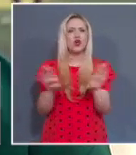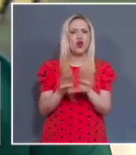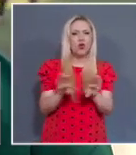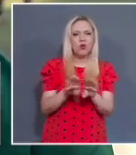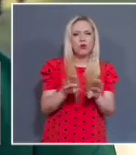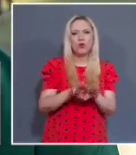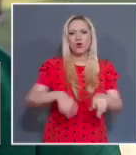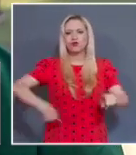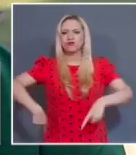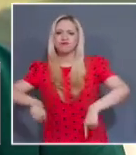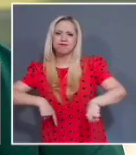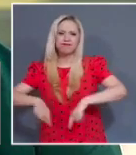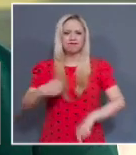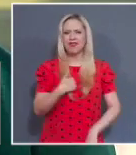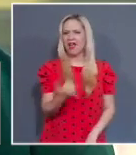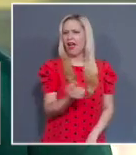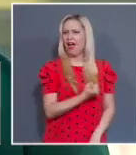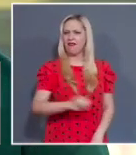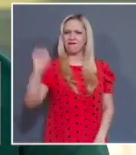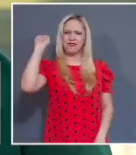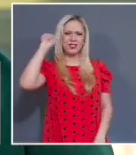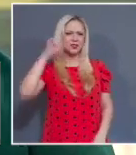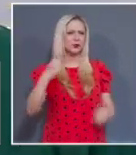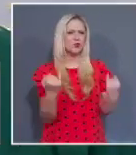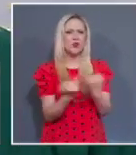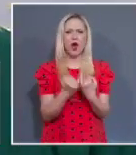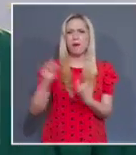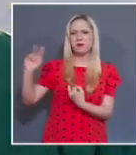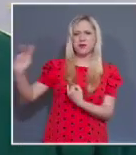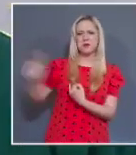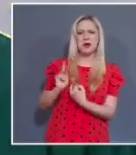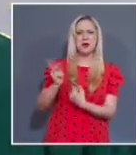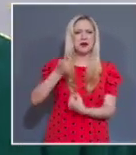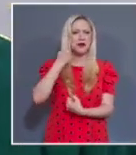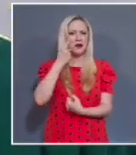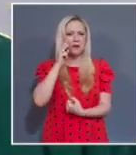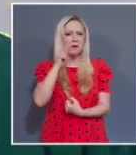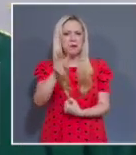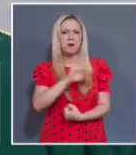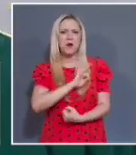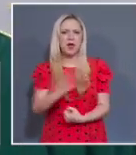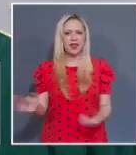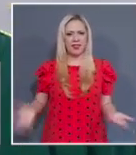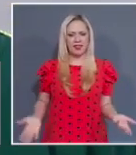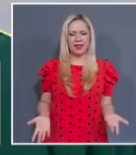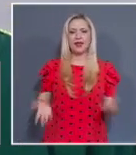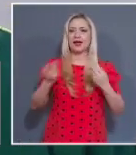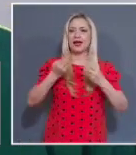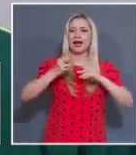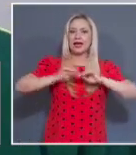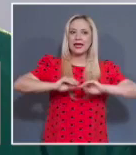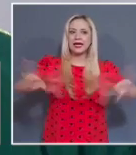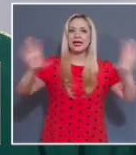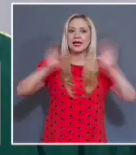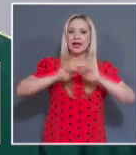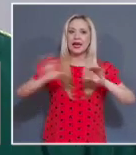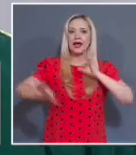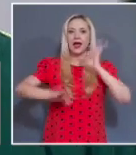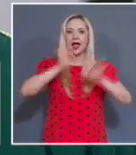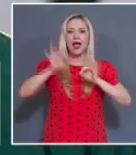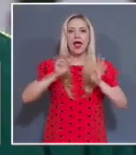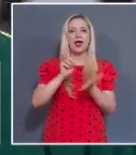que cualquier deportista convencional y que incluso hasta le echamos más ganas. El tema de la difusión y promover el deporte adaptado,